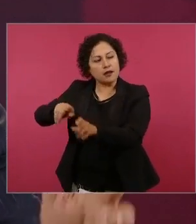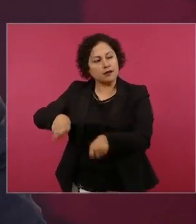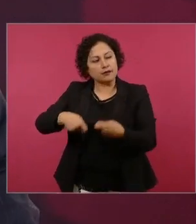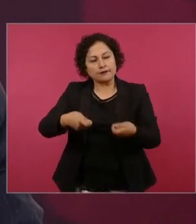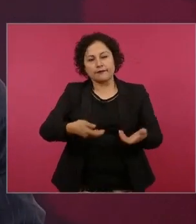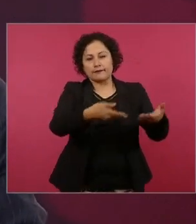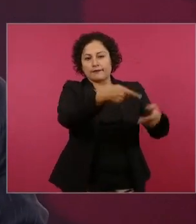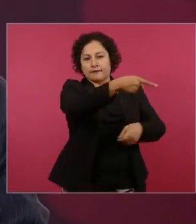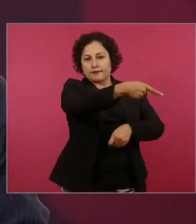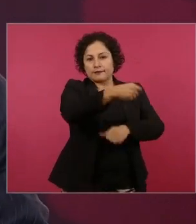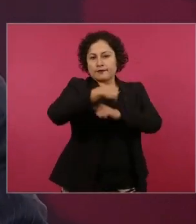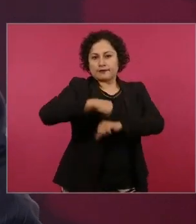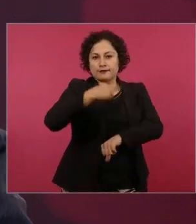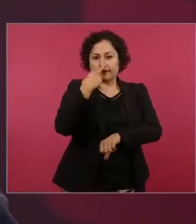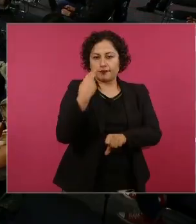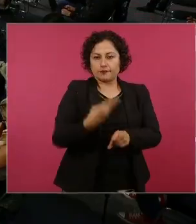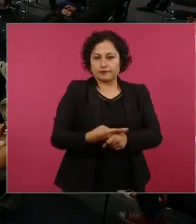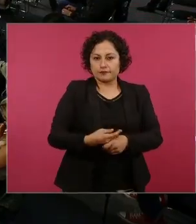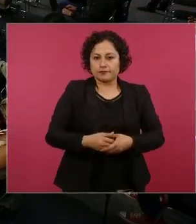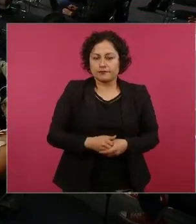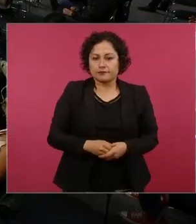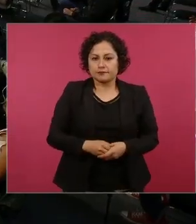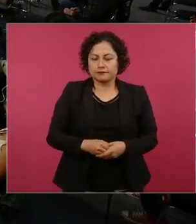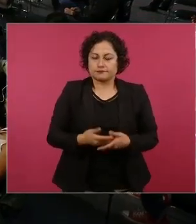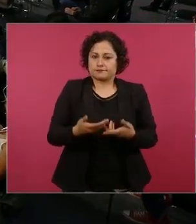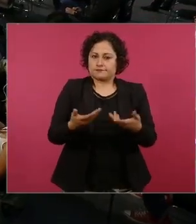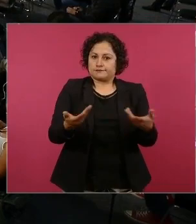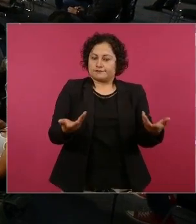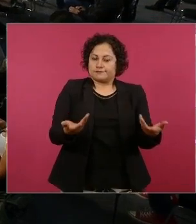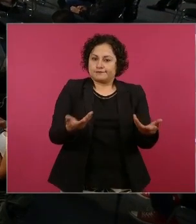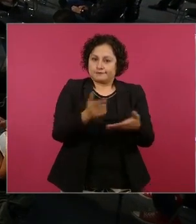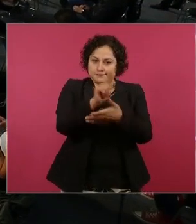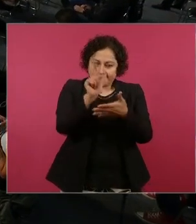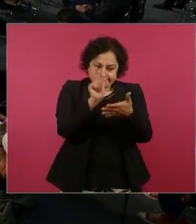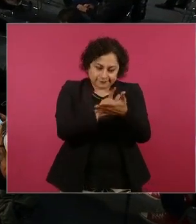empezar, sin ningún control,